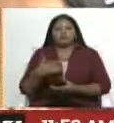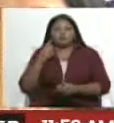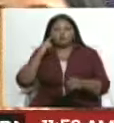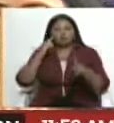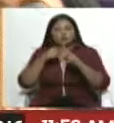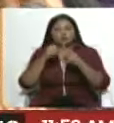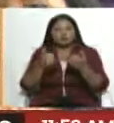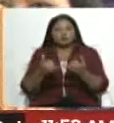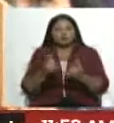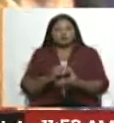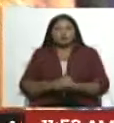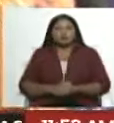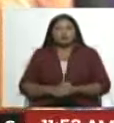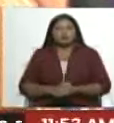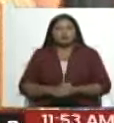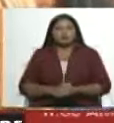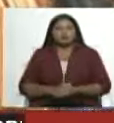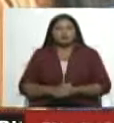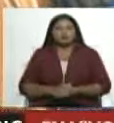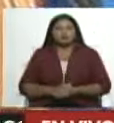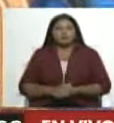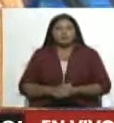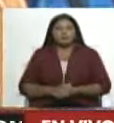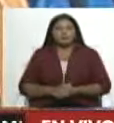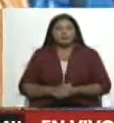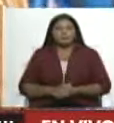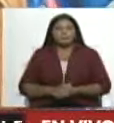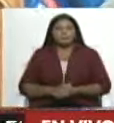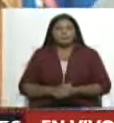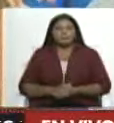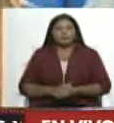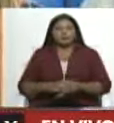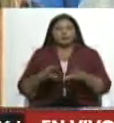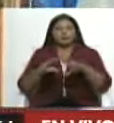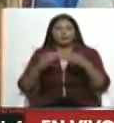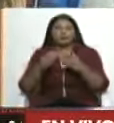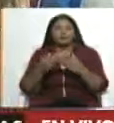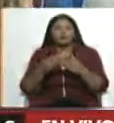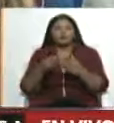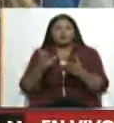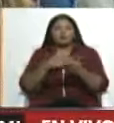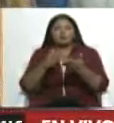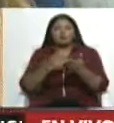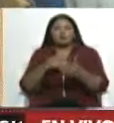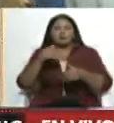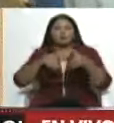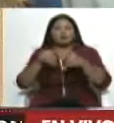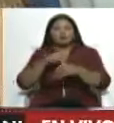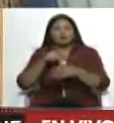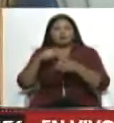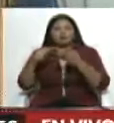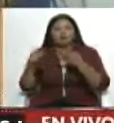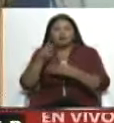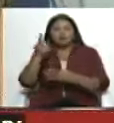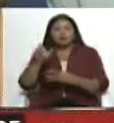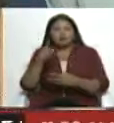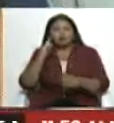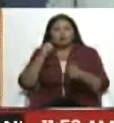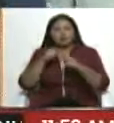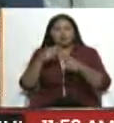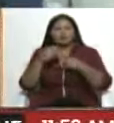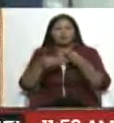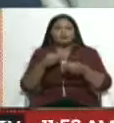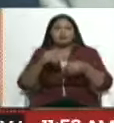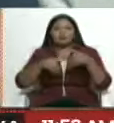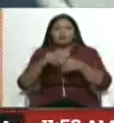designarse en el cuaderno de votación y aparezca a todos los venezolanos que vamos a ejercer el voto